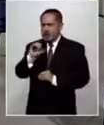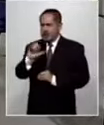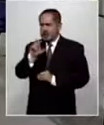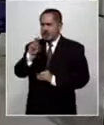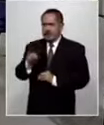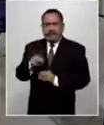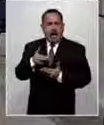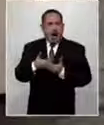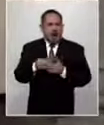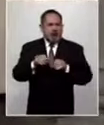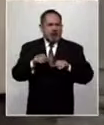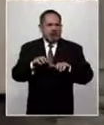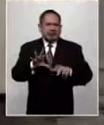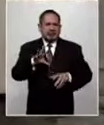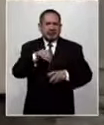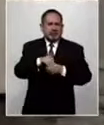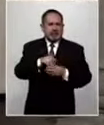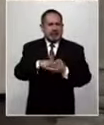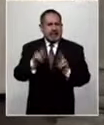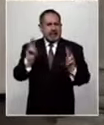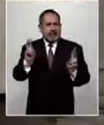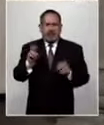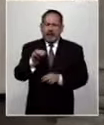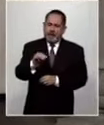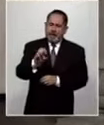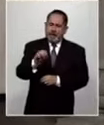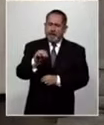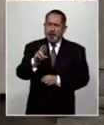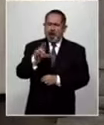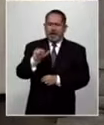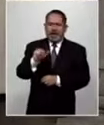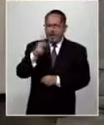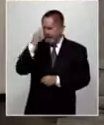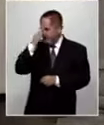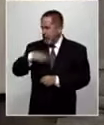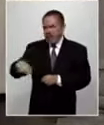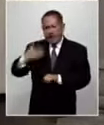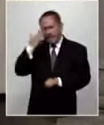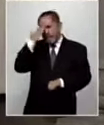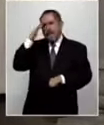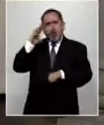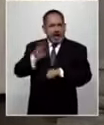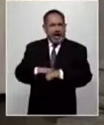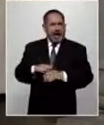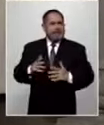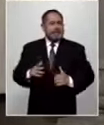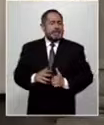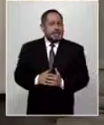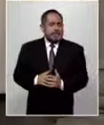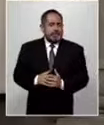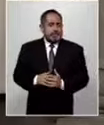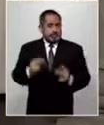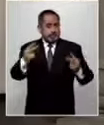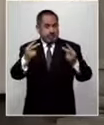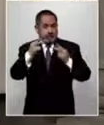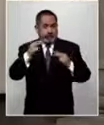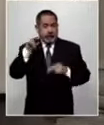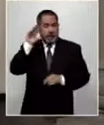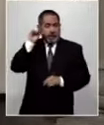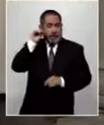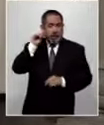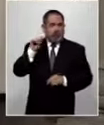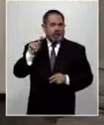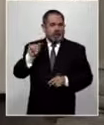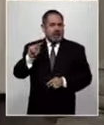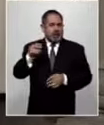repositorio digital Memórica, México, haz memoria. A quienes nos siguen a través de la transmisión en vivo por